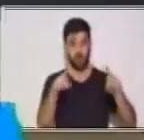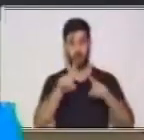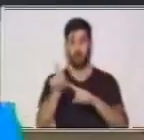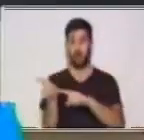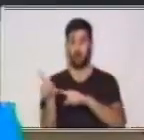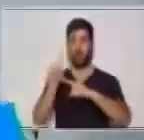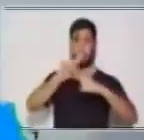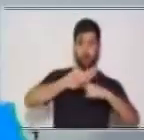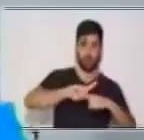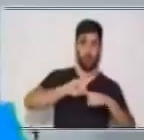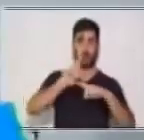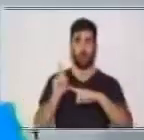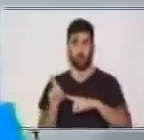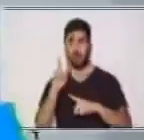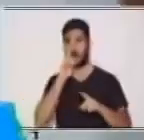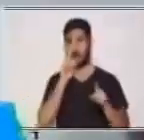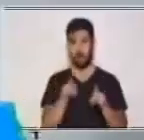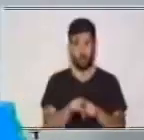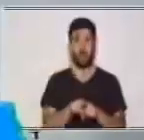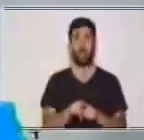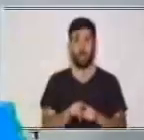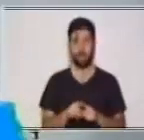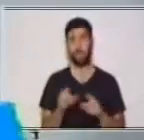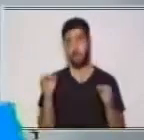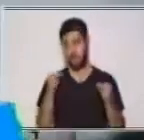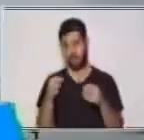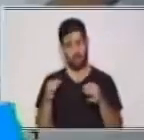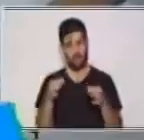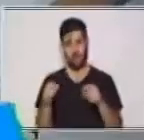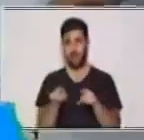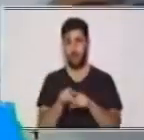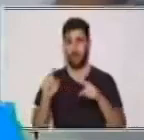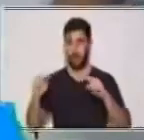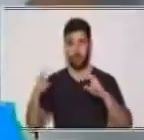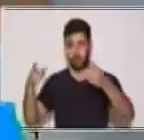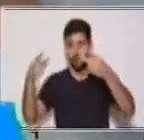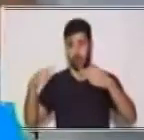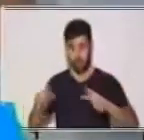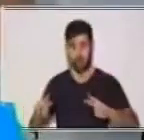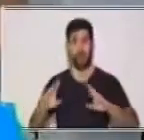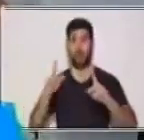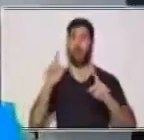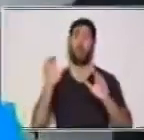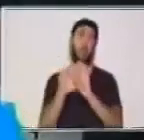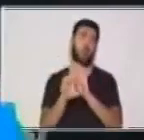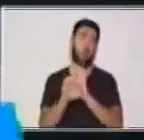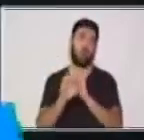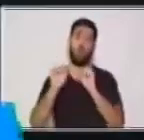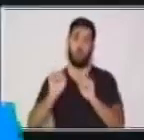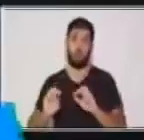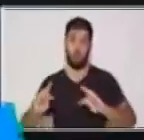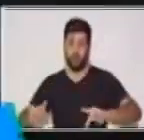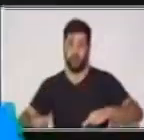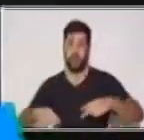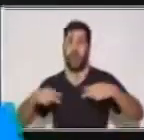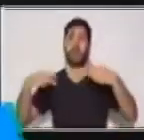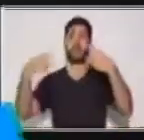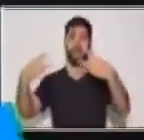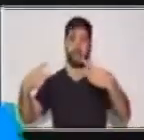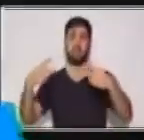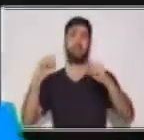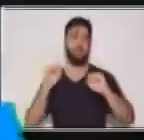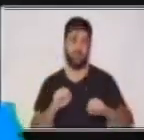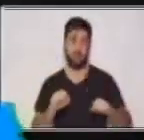Y se puede hacer de la misma manera en el caso inverso. Como usted aquí ya conoce el ángulo y conoce la magnitud, y siempre